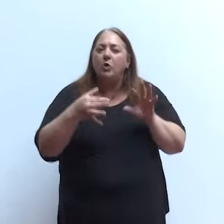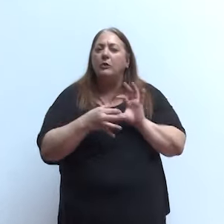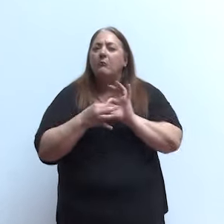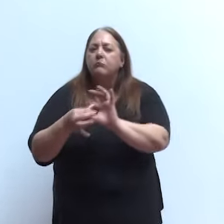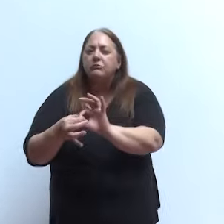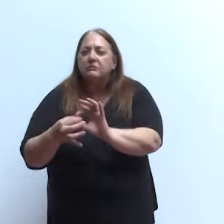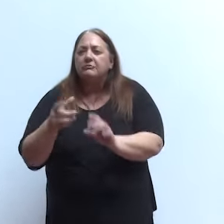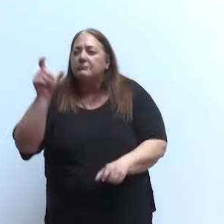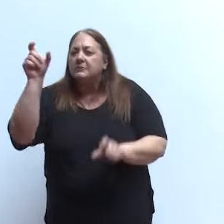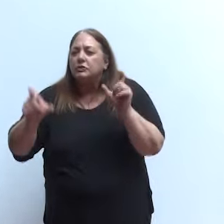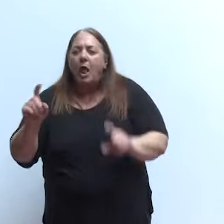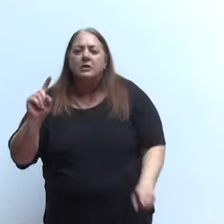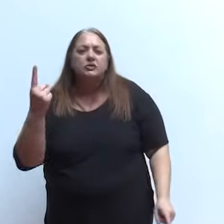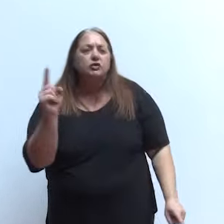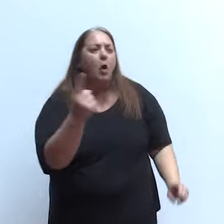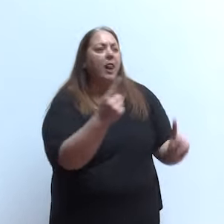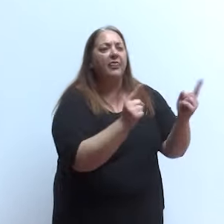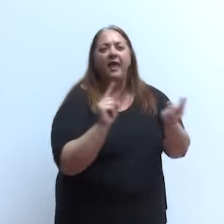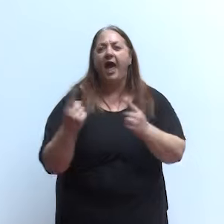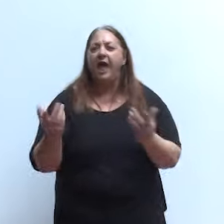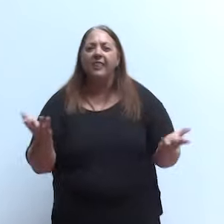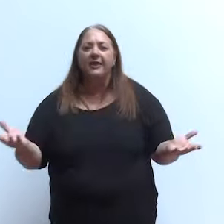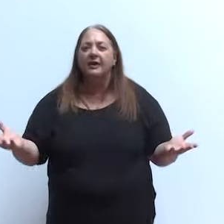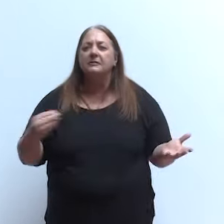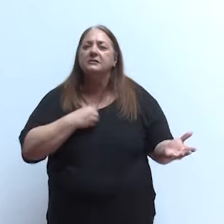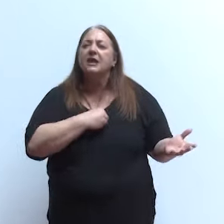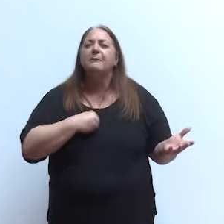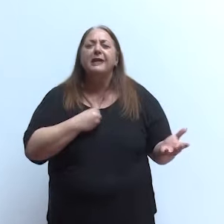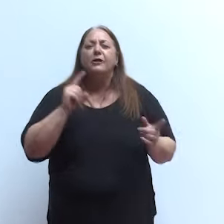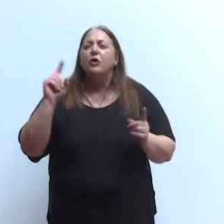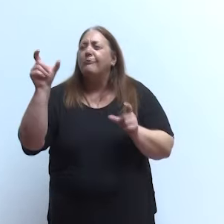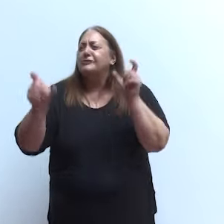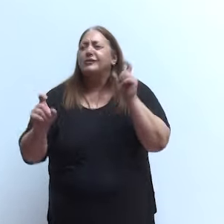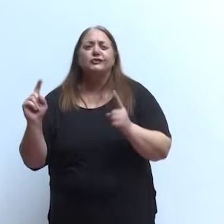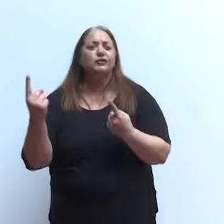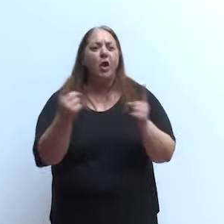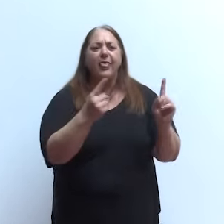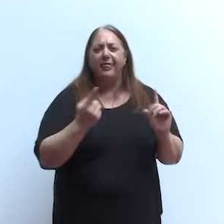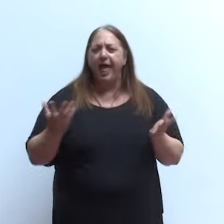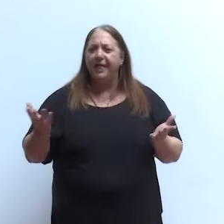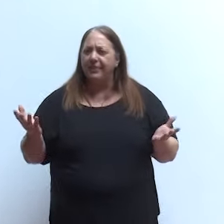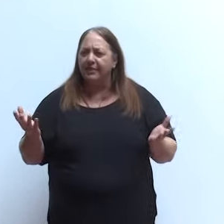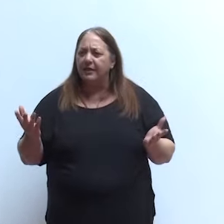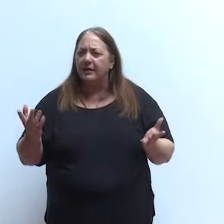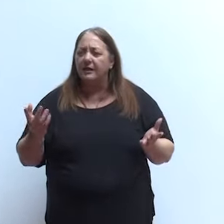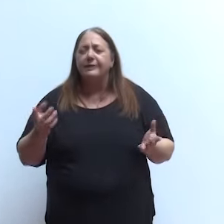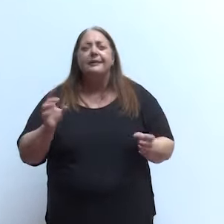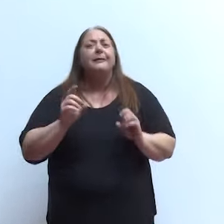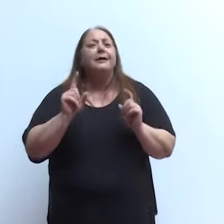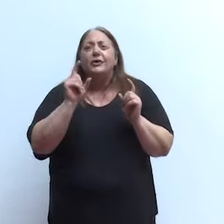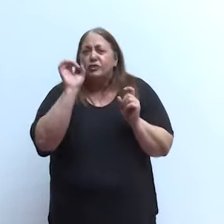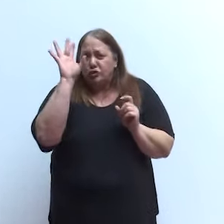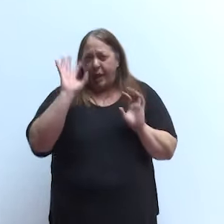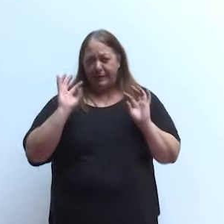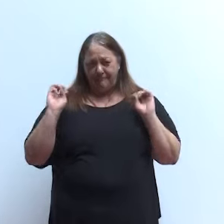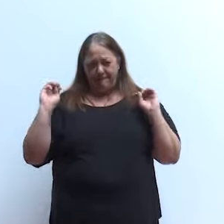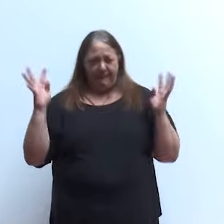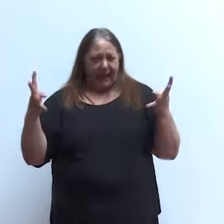soledad o sea es el sentimiento de Soledad O sea no solo producto de la pandemia como